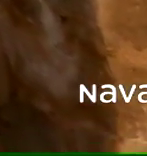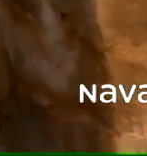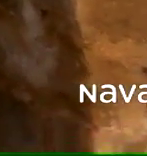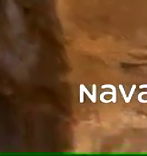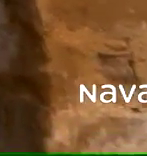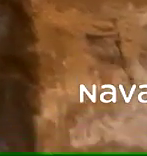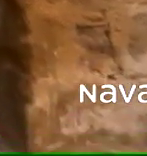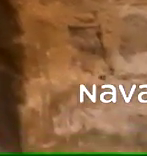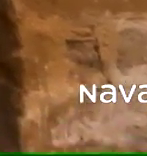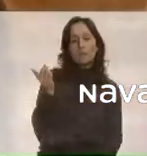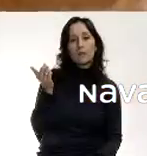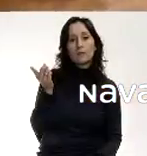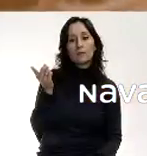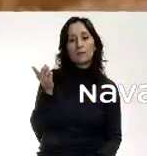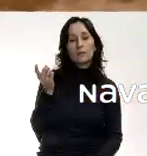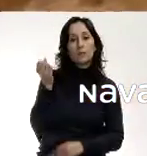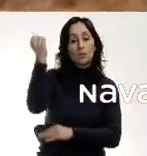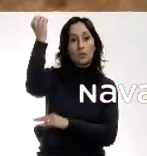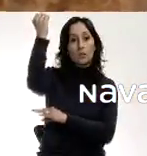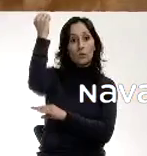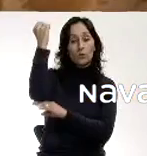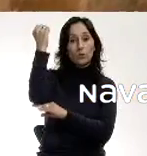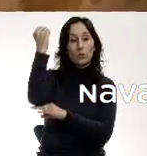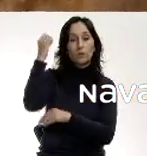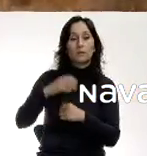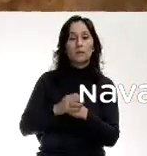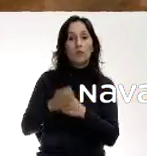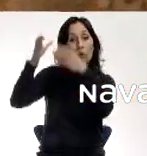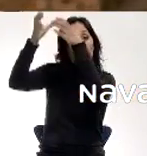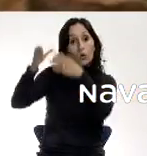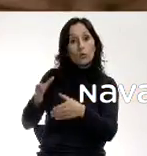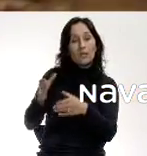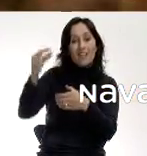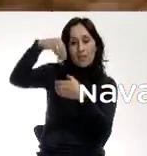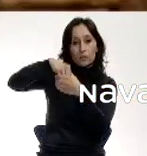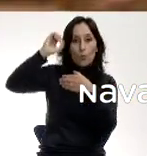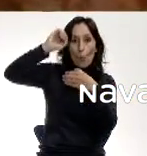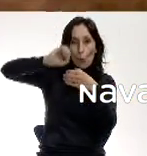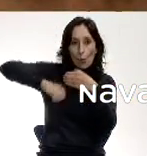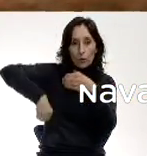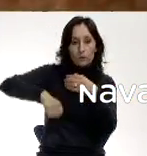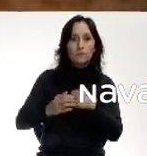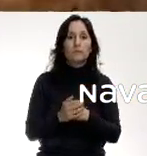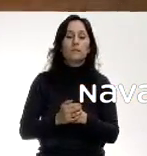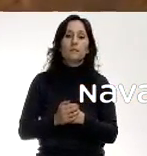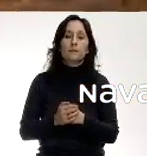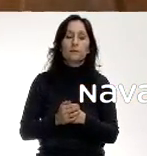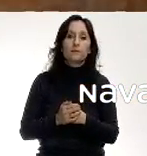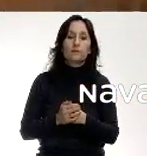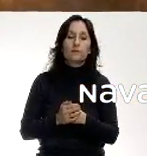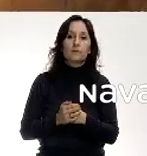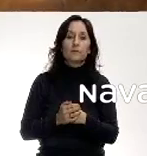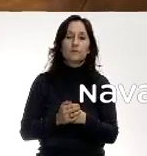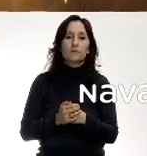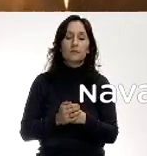Mira, Sara, fíjate en esta columna, es una columna que está hueca y recoge parte del